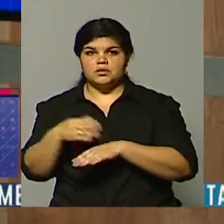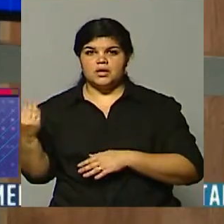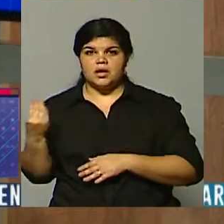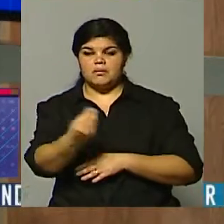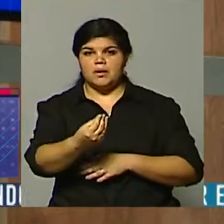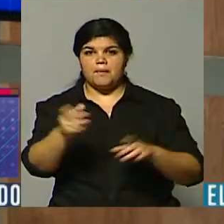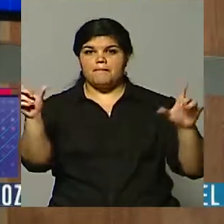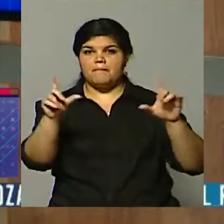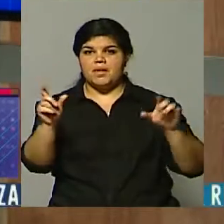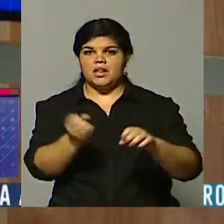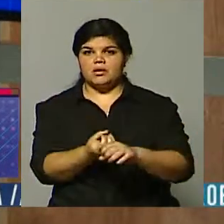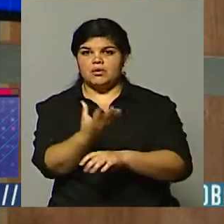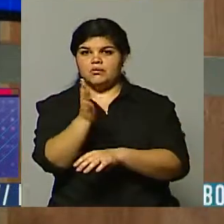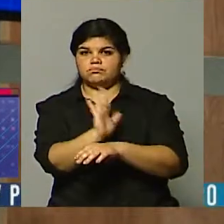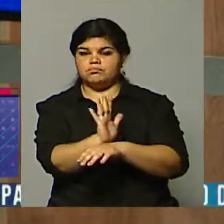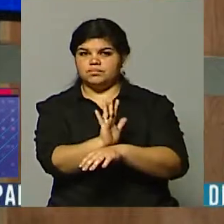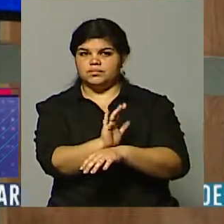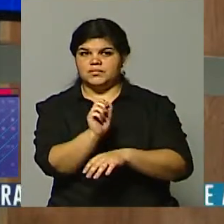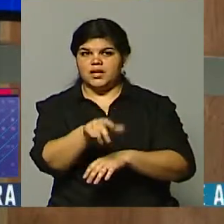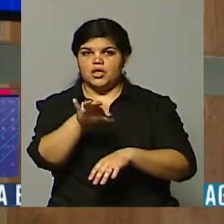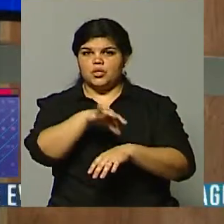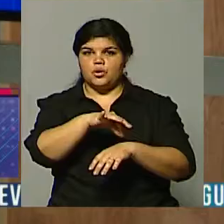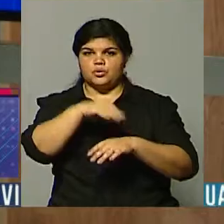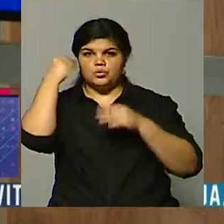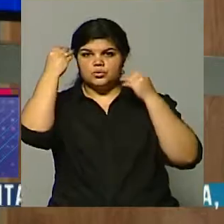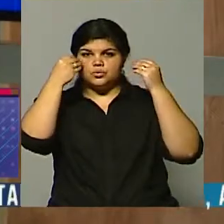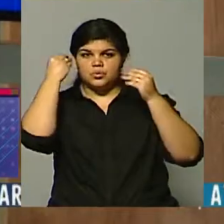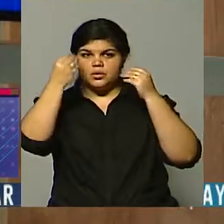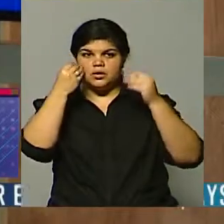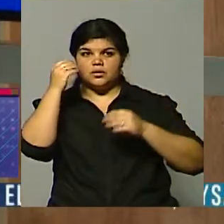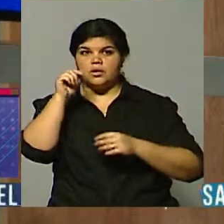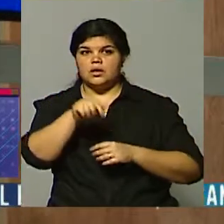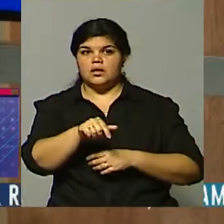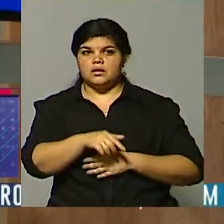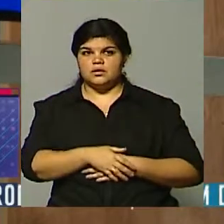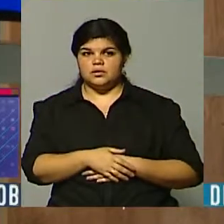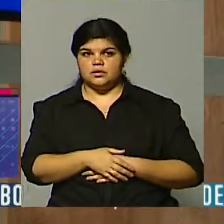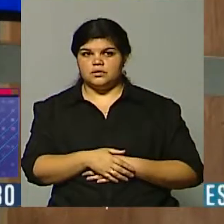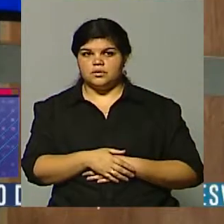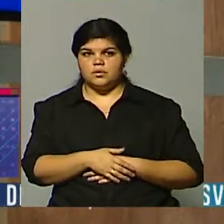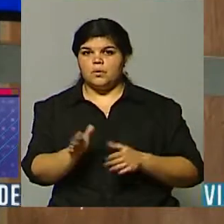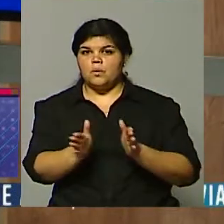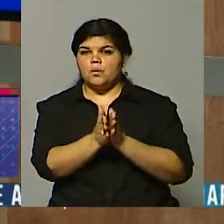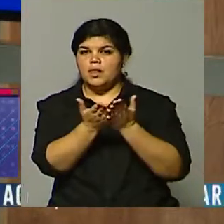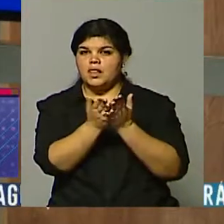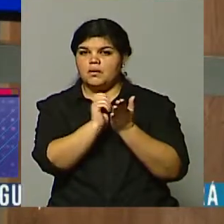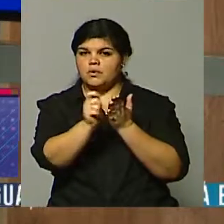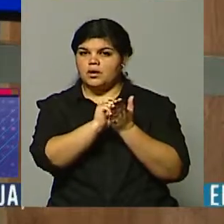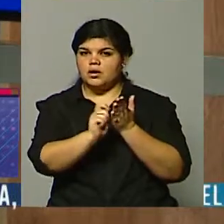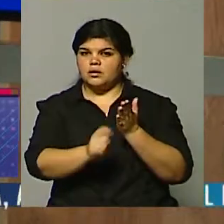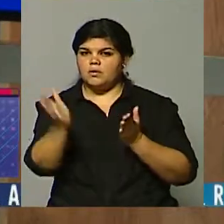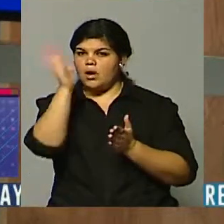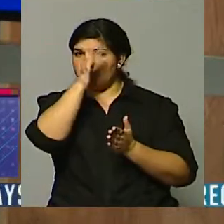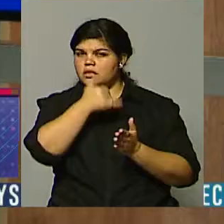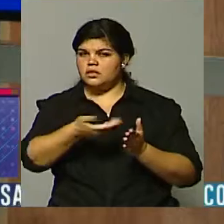pantalla grande su creación, que Doctor Sueño es un libro que también, bueno, no escribió hace mucho tiempo, pero tenía como